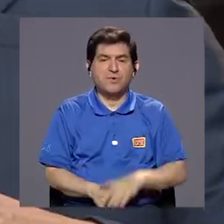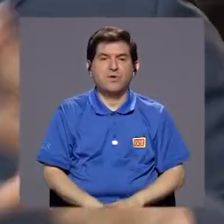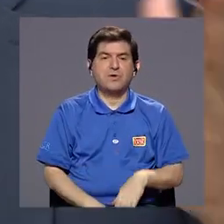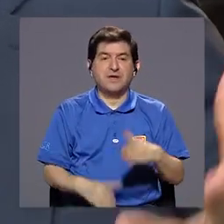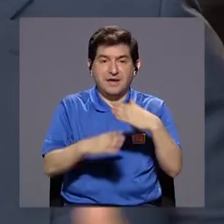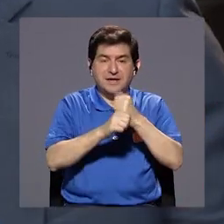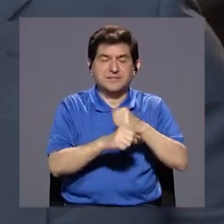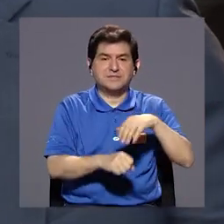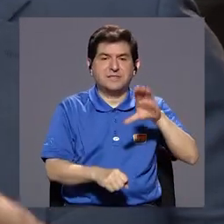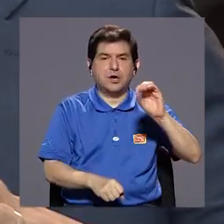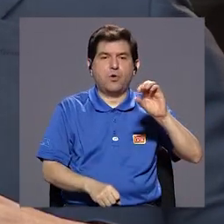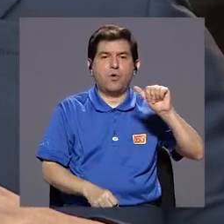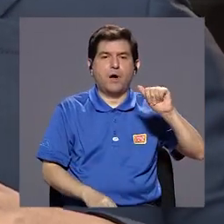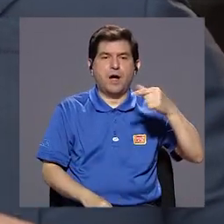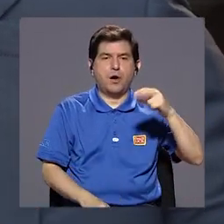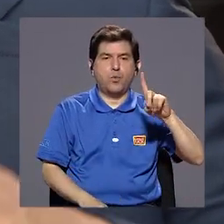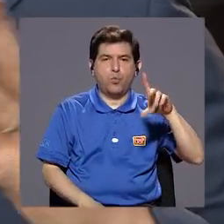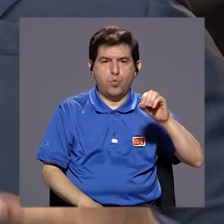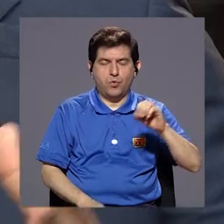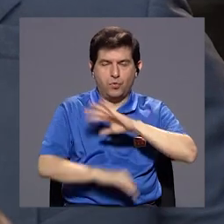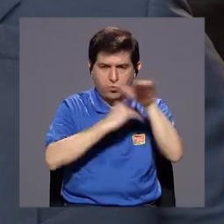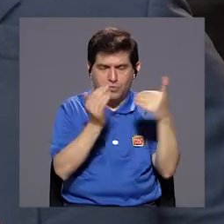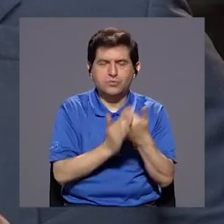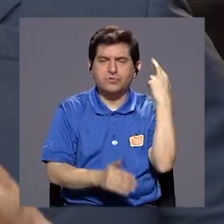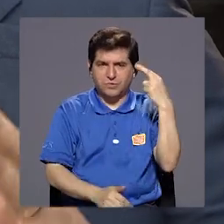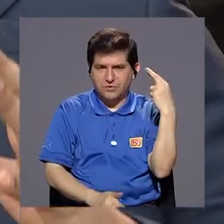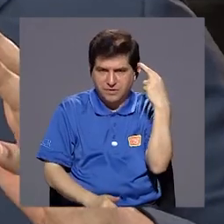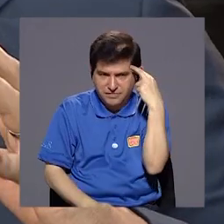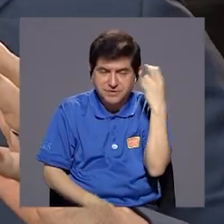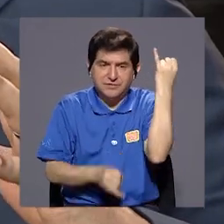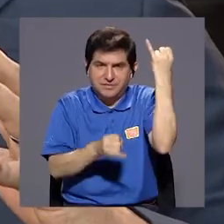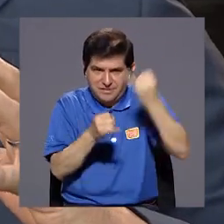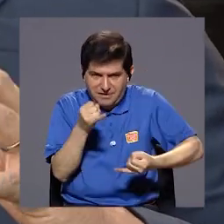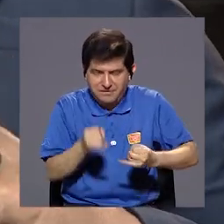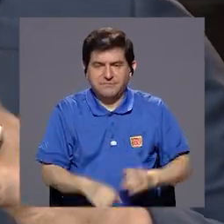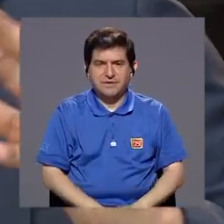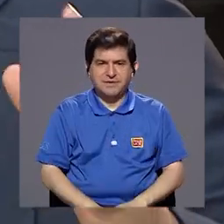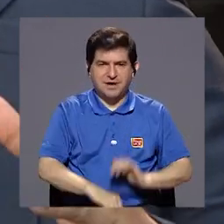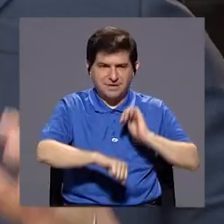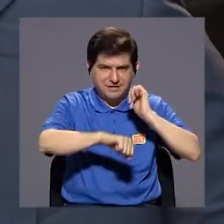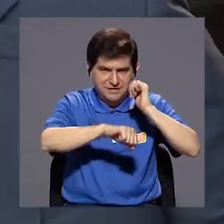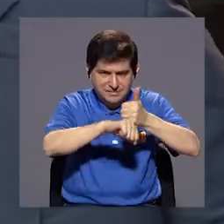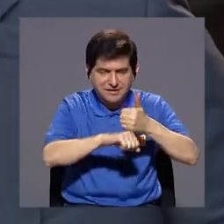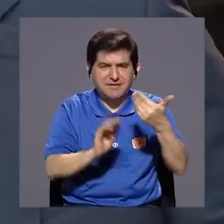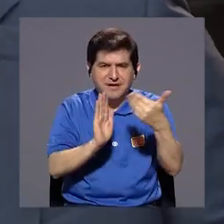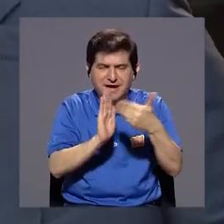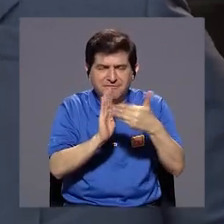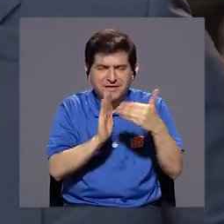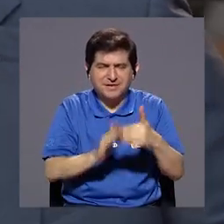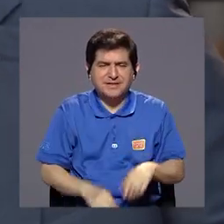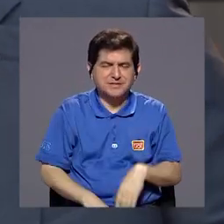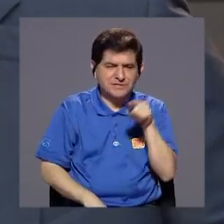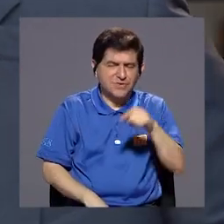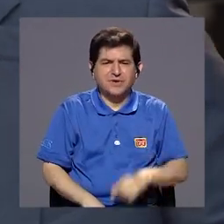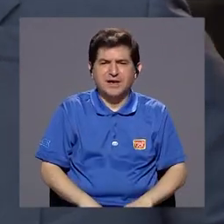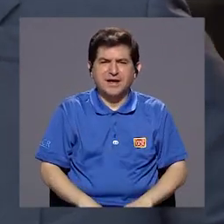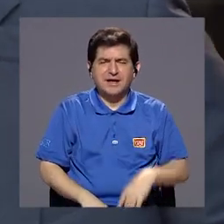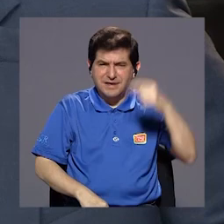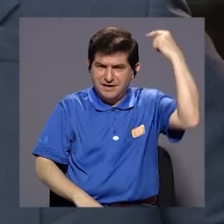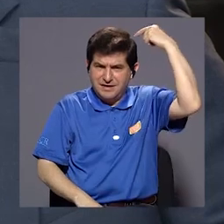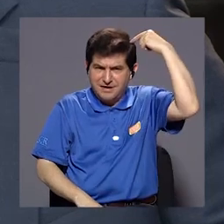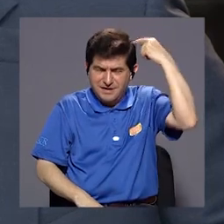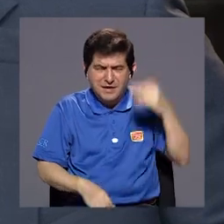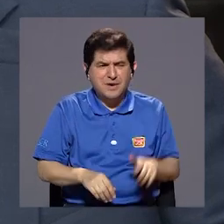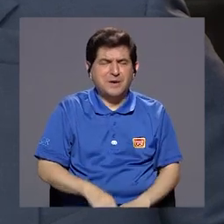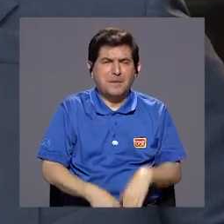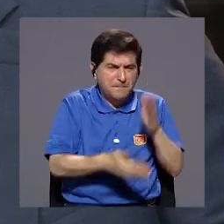Estas son como las causas más frecuentes. Al fin y al cabo, todas estas causas lo que llevan es a que se formen daños en las arterias que van a hacer que se